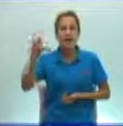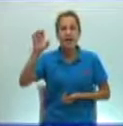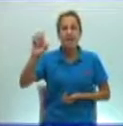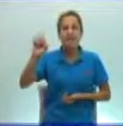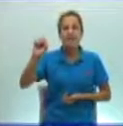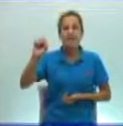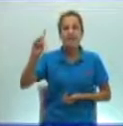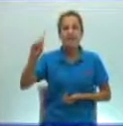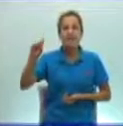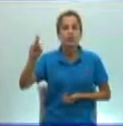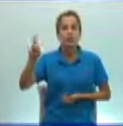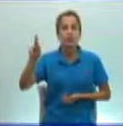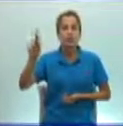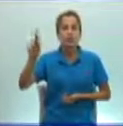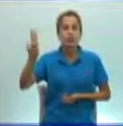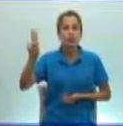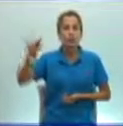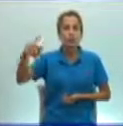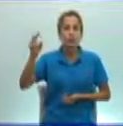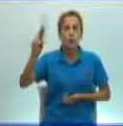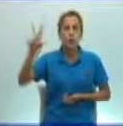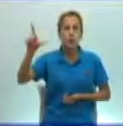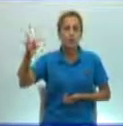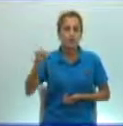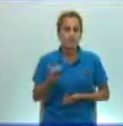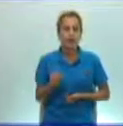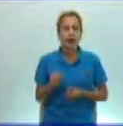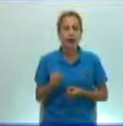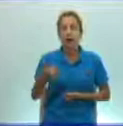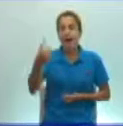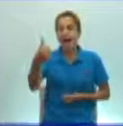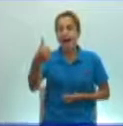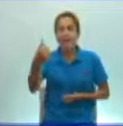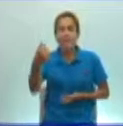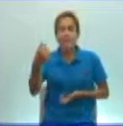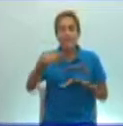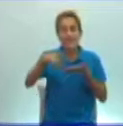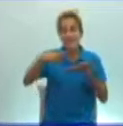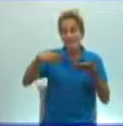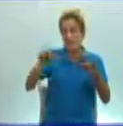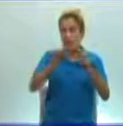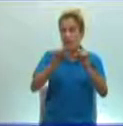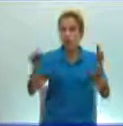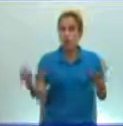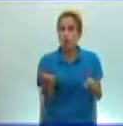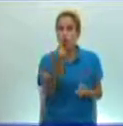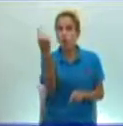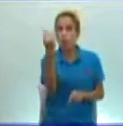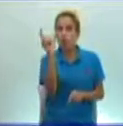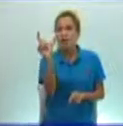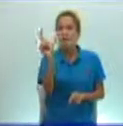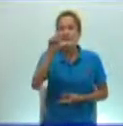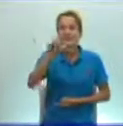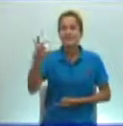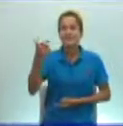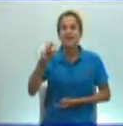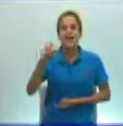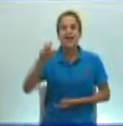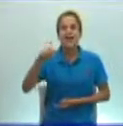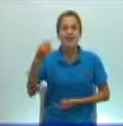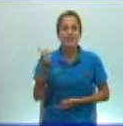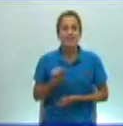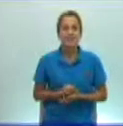un inciso A debían escribir una oración con una de las palabras llanas. Para